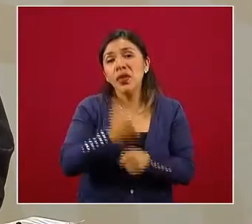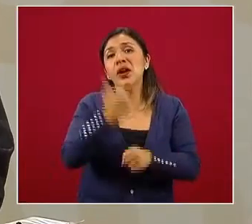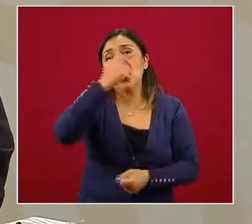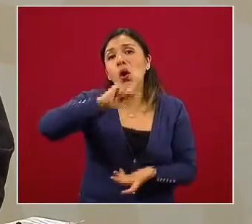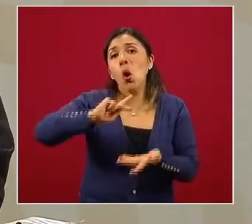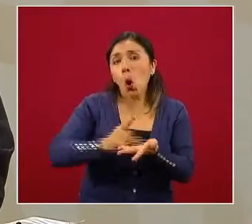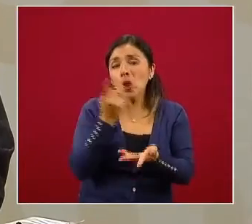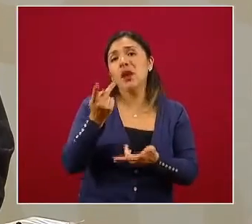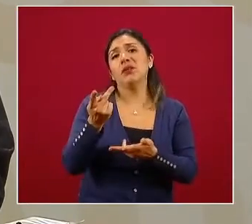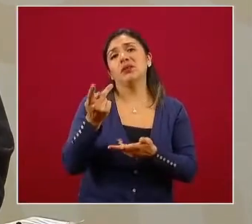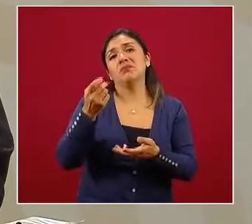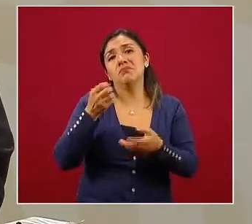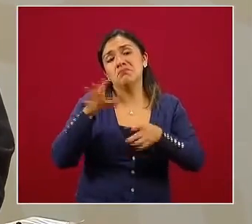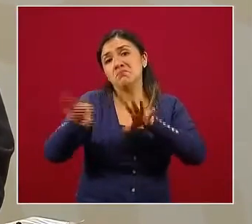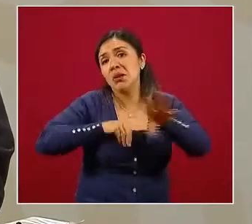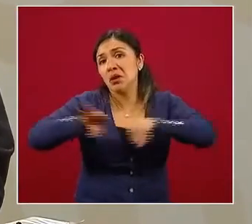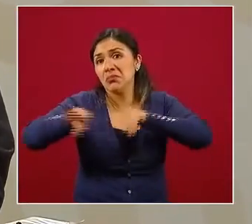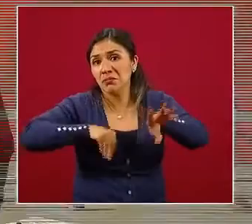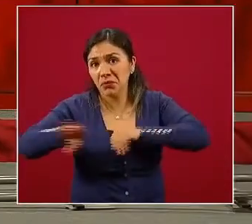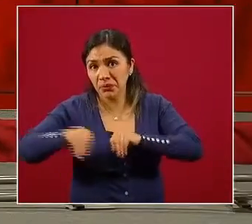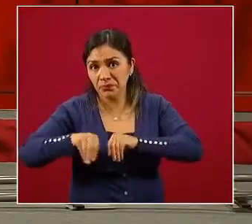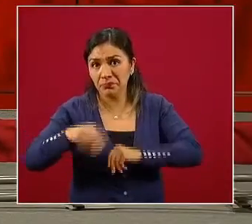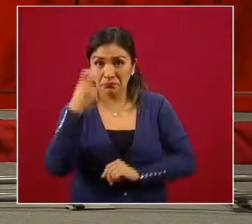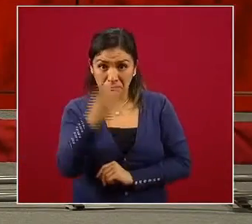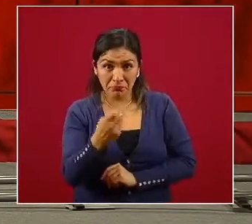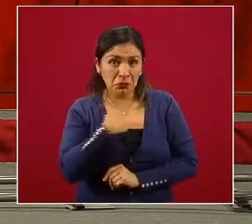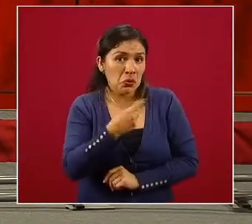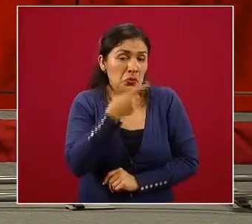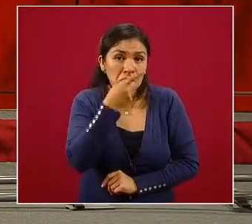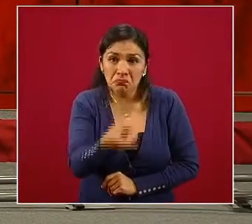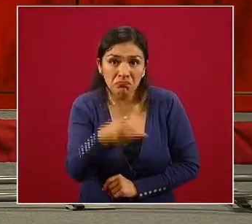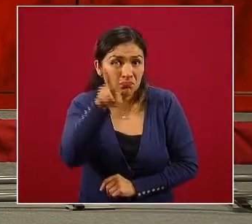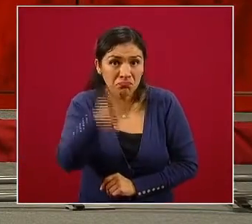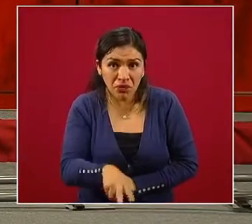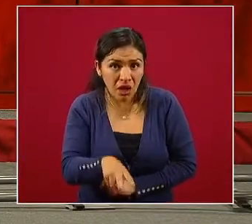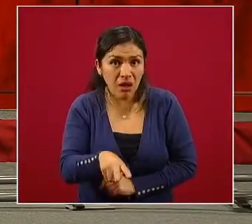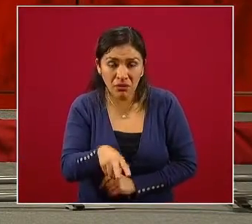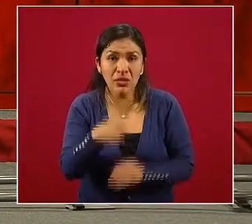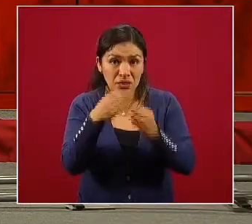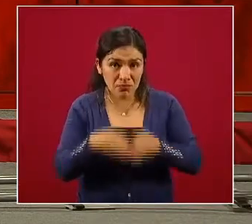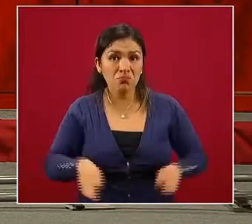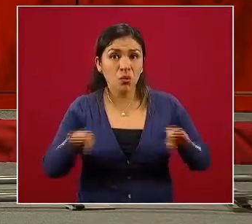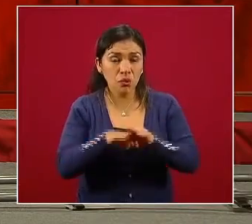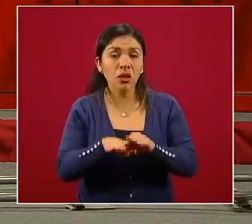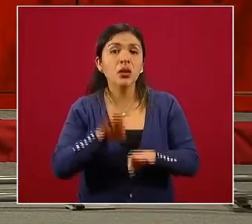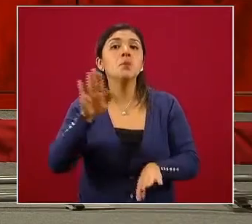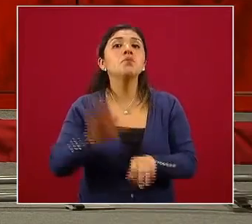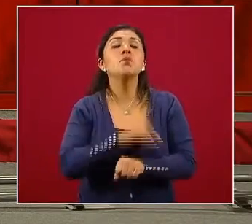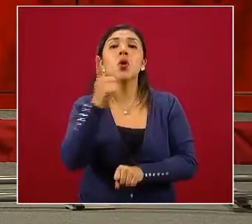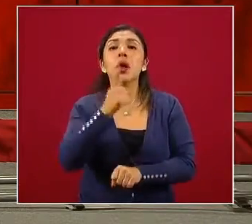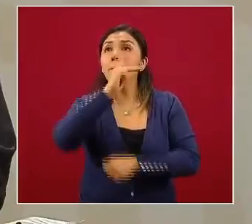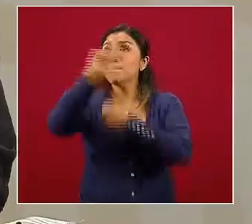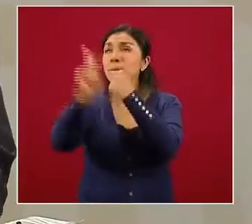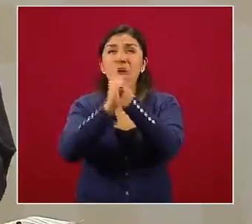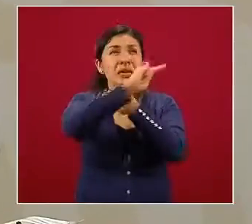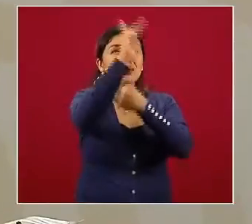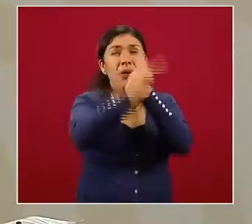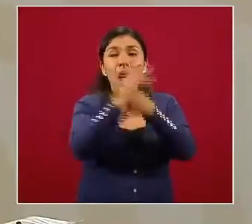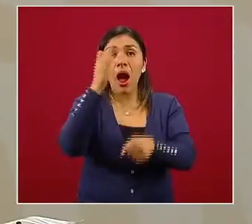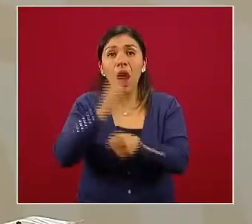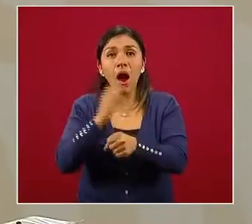de reemergencia. ¿Y por qué lo digo con tanta énfasis? Porque en todos los países lo que